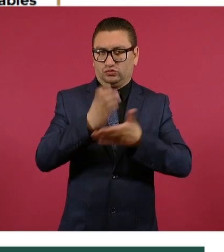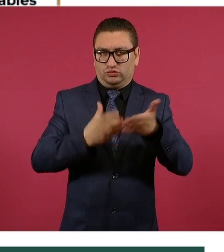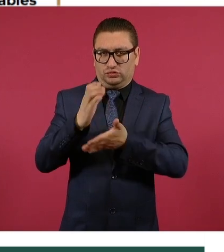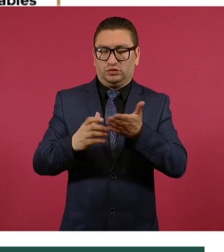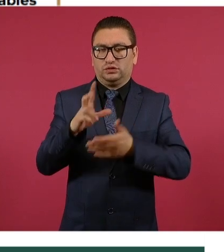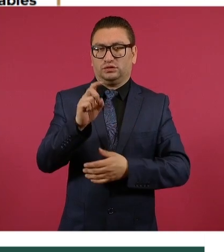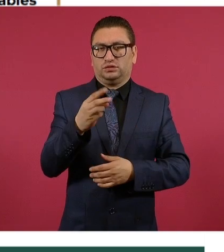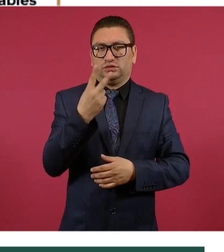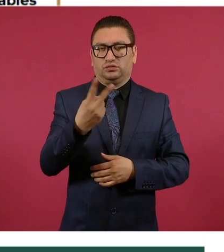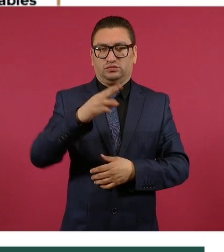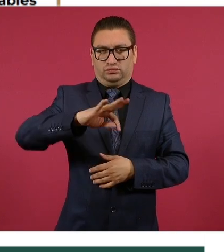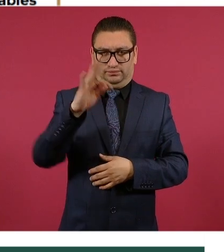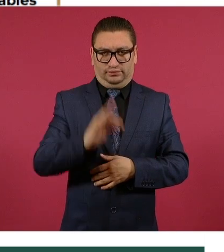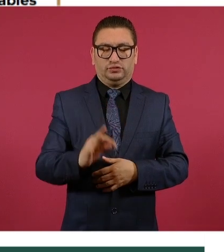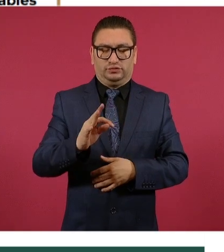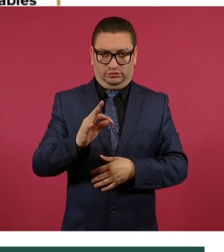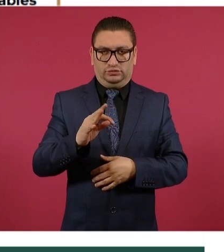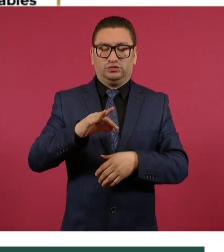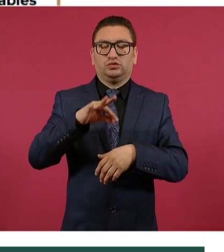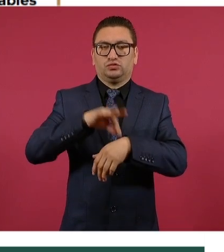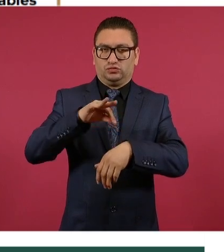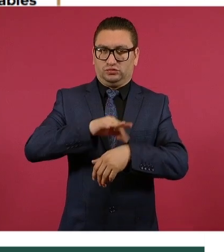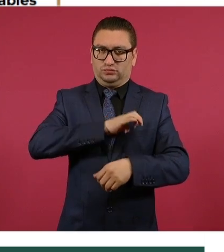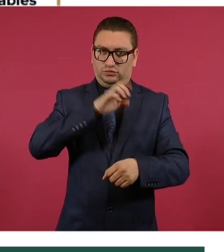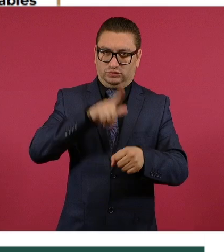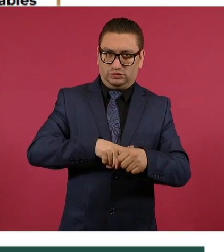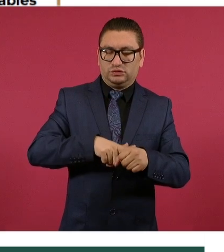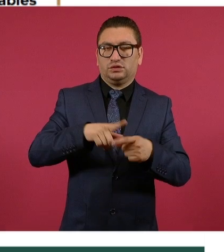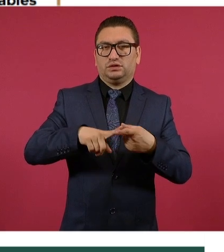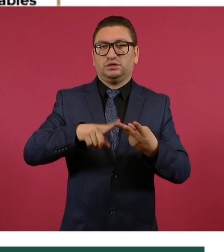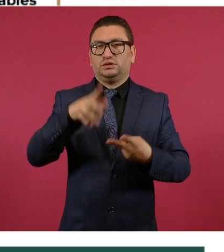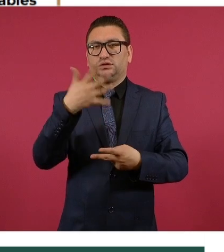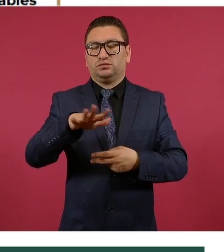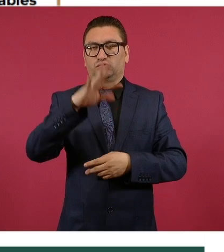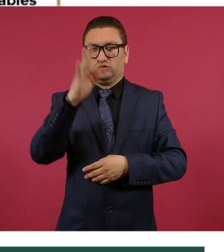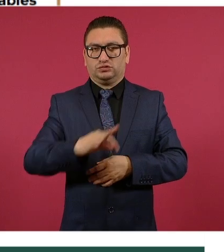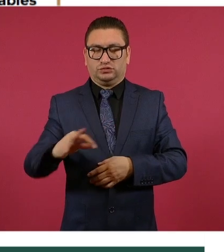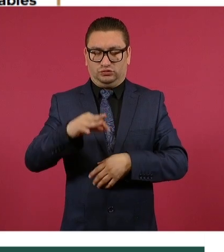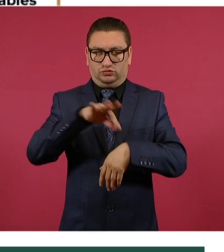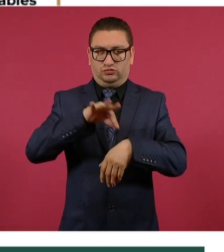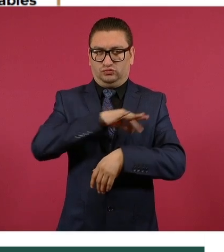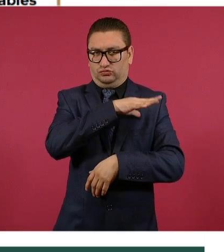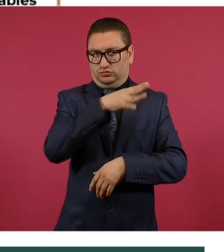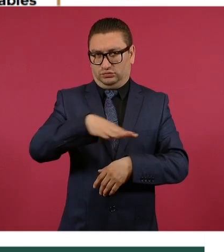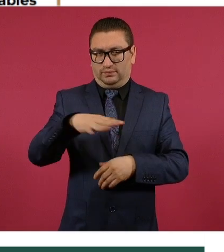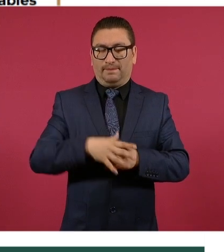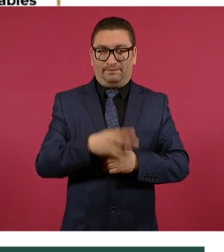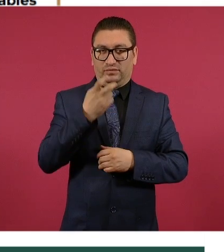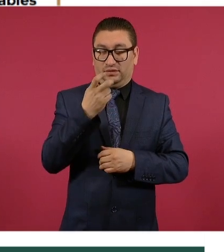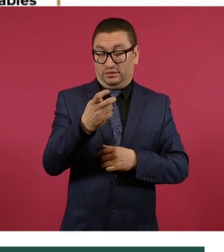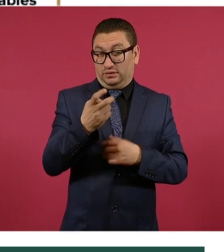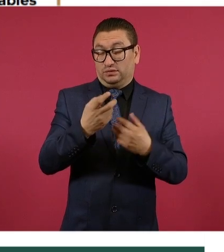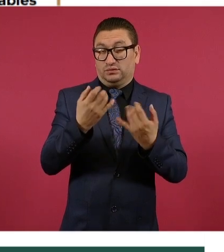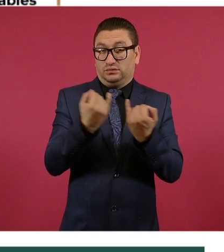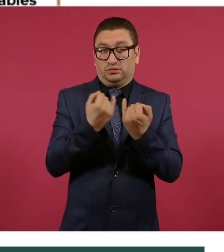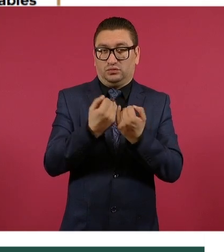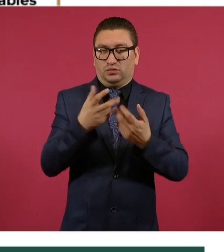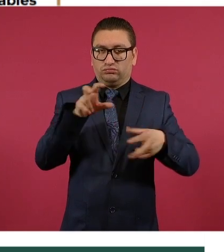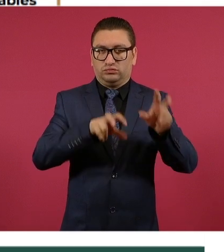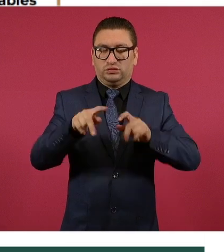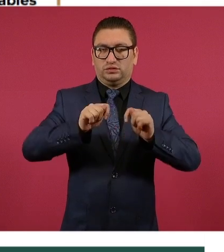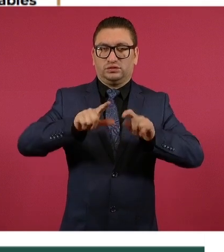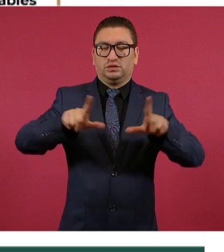de 32% en médicos especialistas y 10% en médicos generales. También ha habido una inversión en Tlaxcala